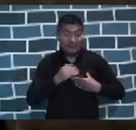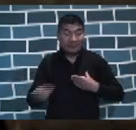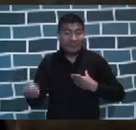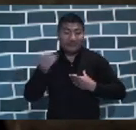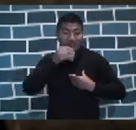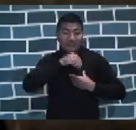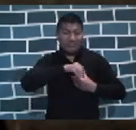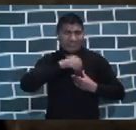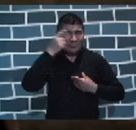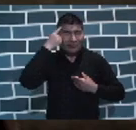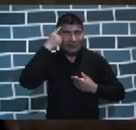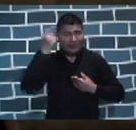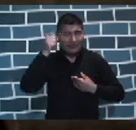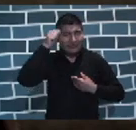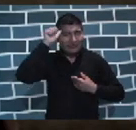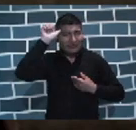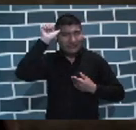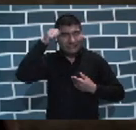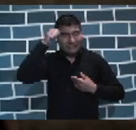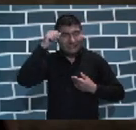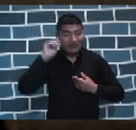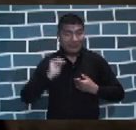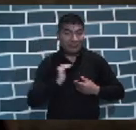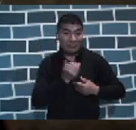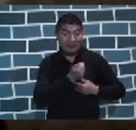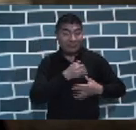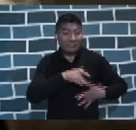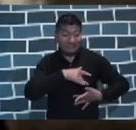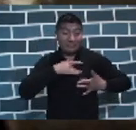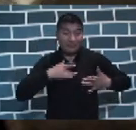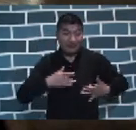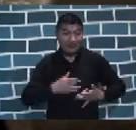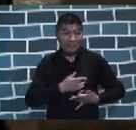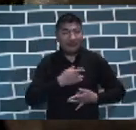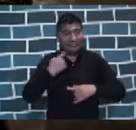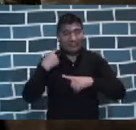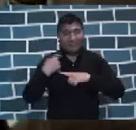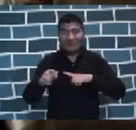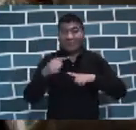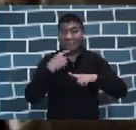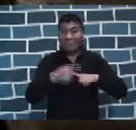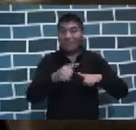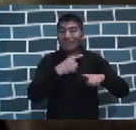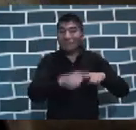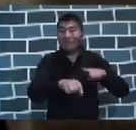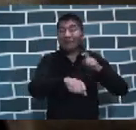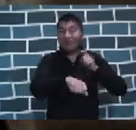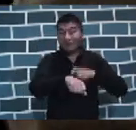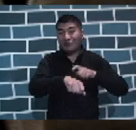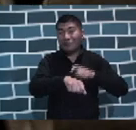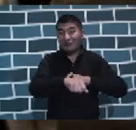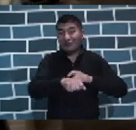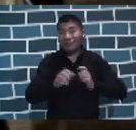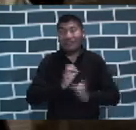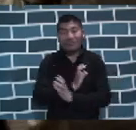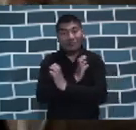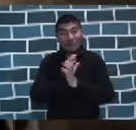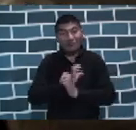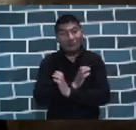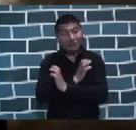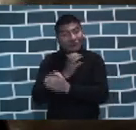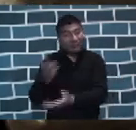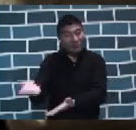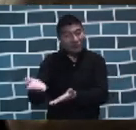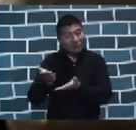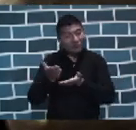memoria recordando en nuestro corazón los acontecimientos de afecto de amor que